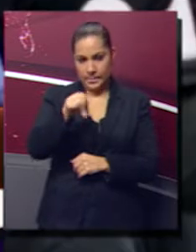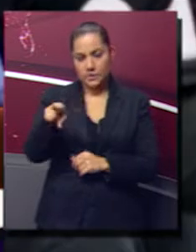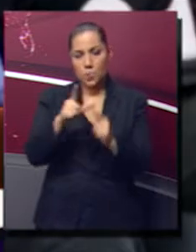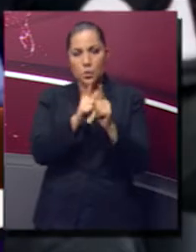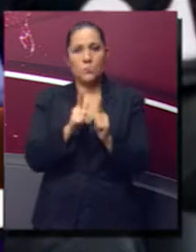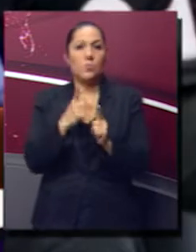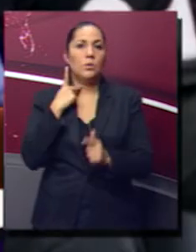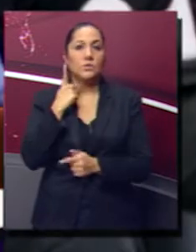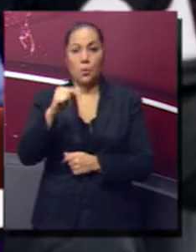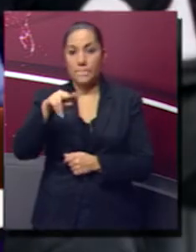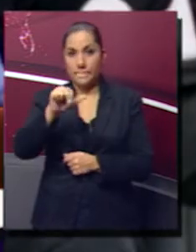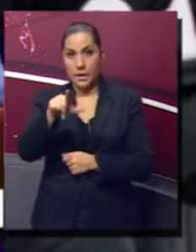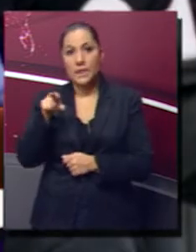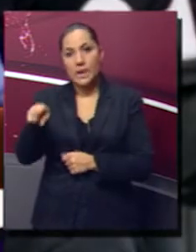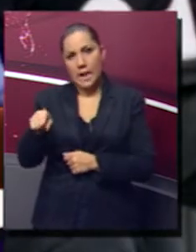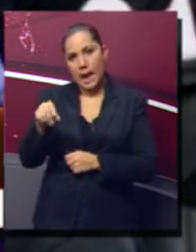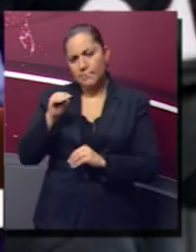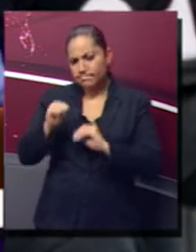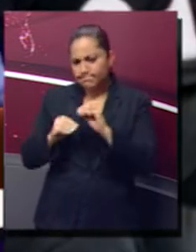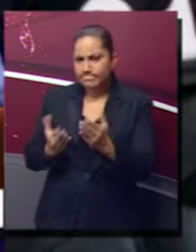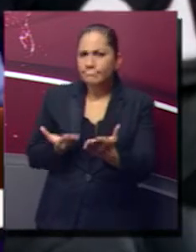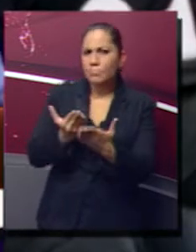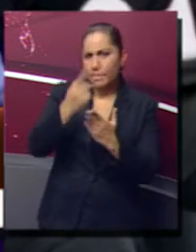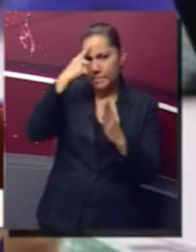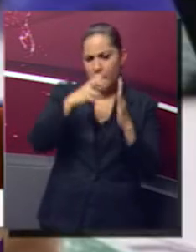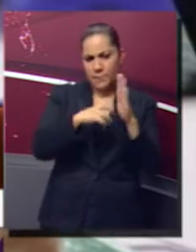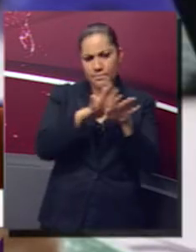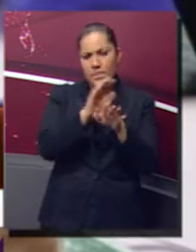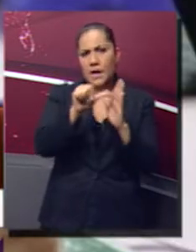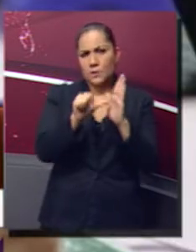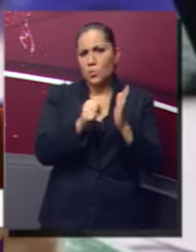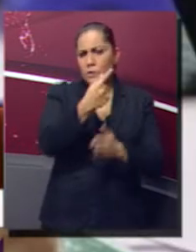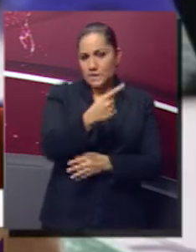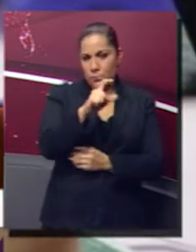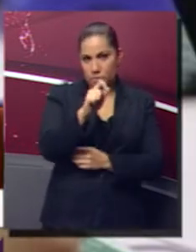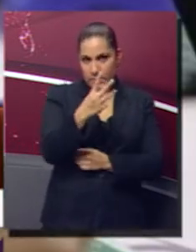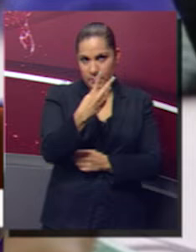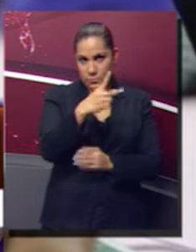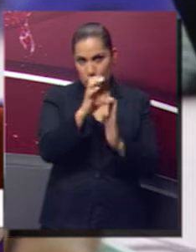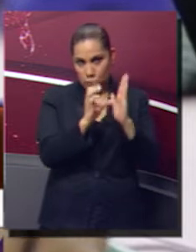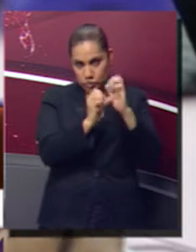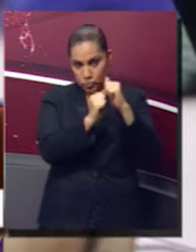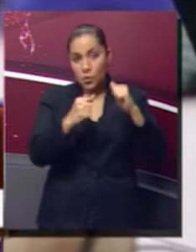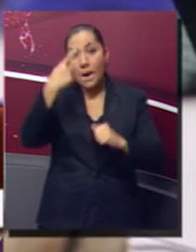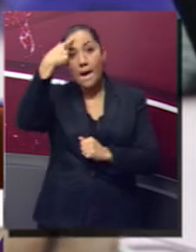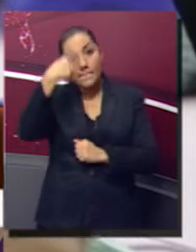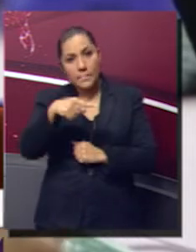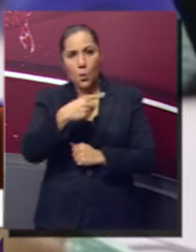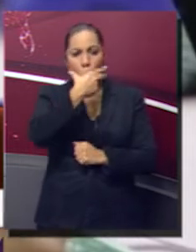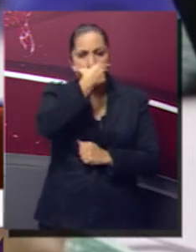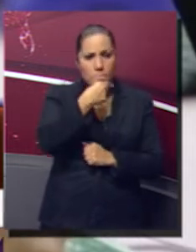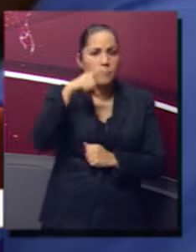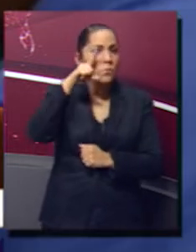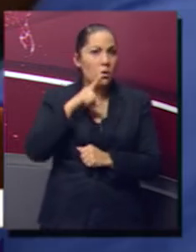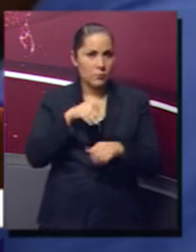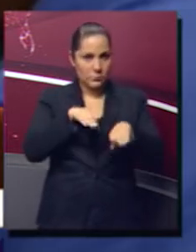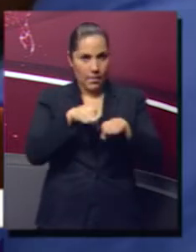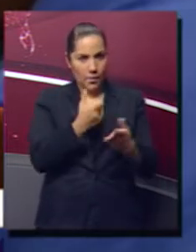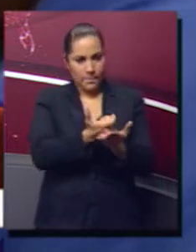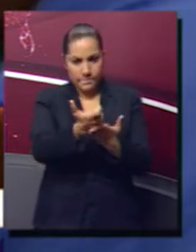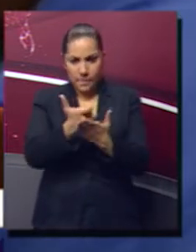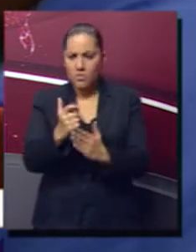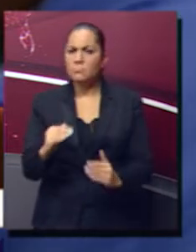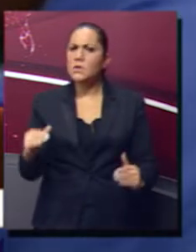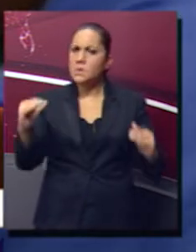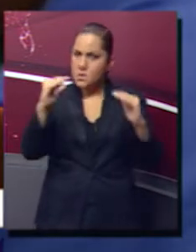Alianza, por la que busca reformar el artículo 123 de la Constitución con el objetivo de garantizar la igualdad entre mujeres y hombres en sus